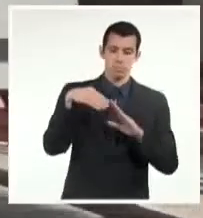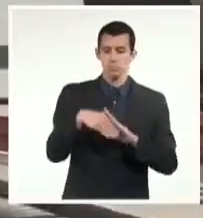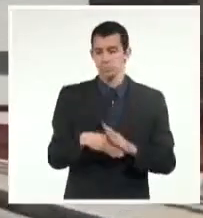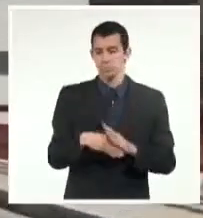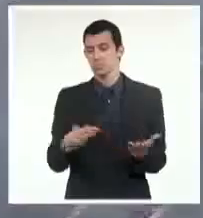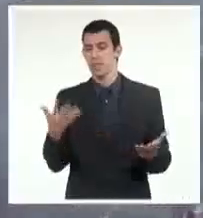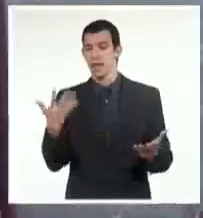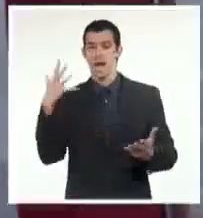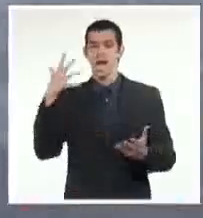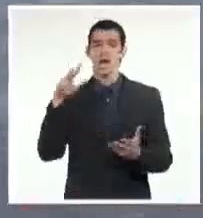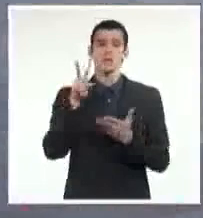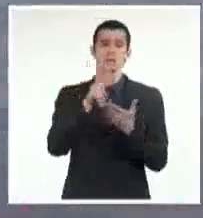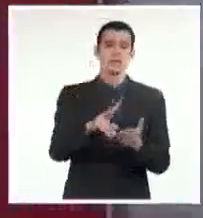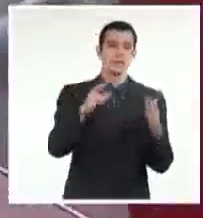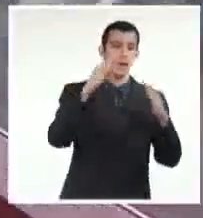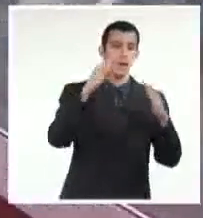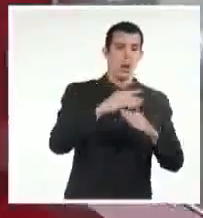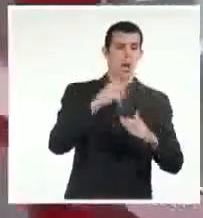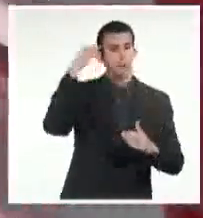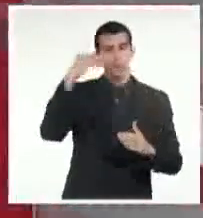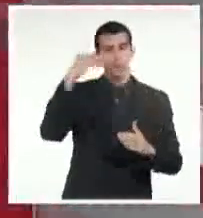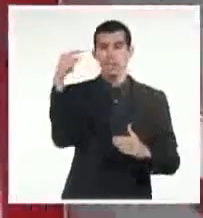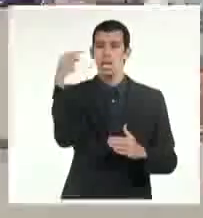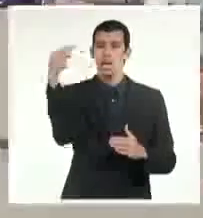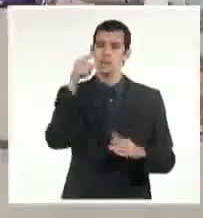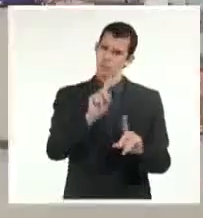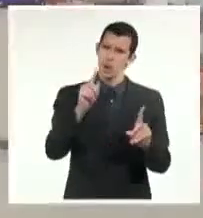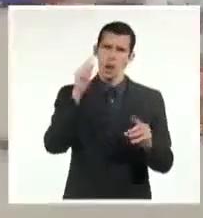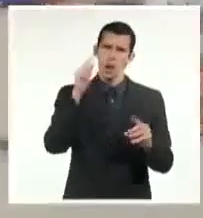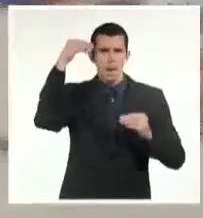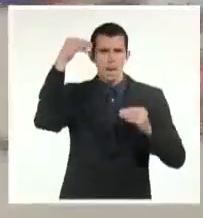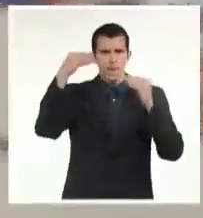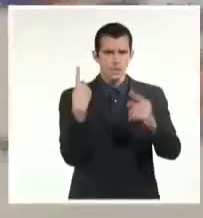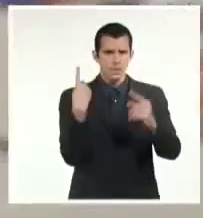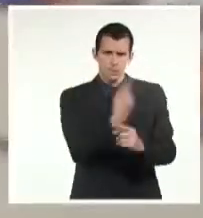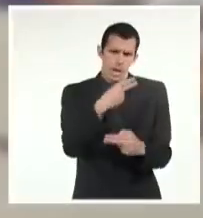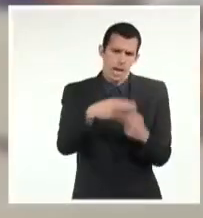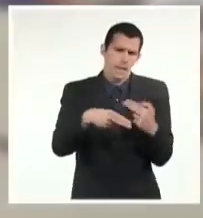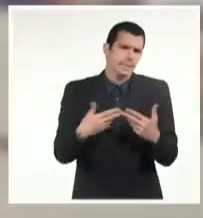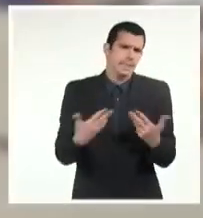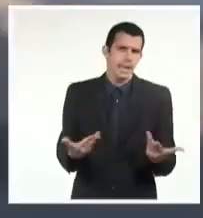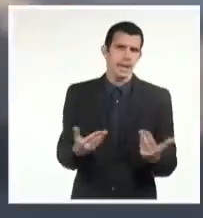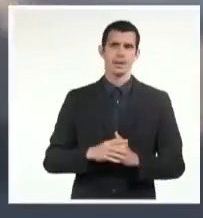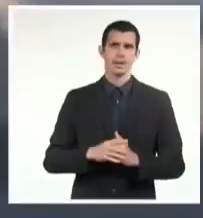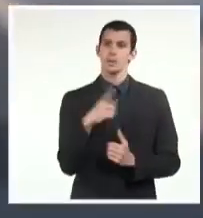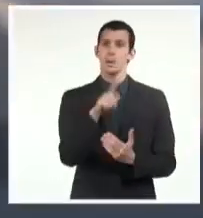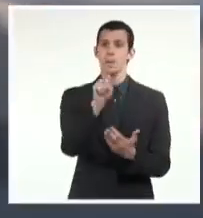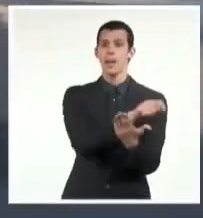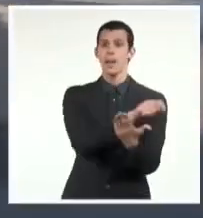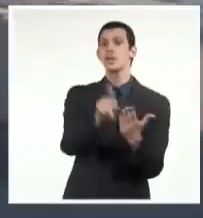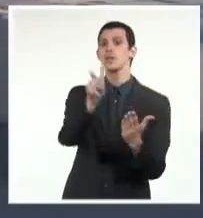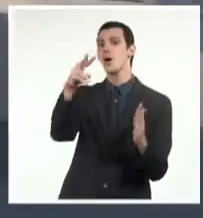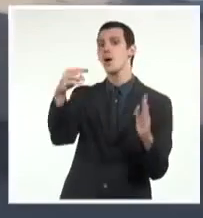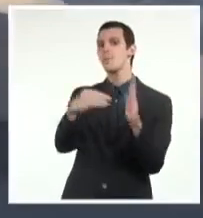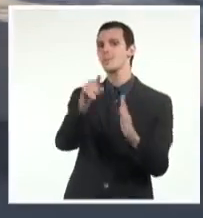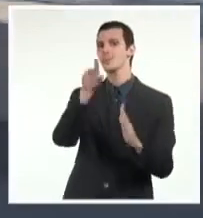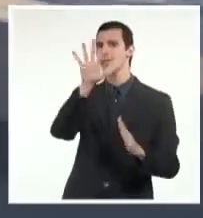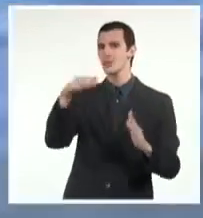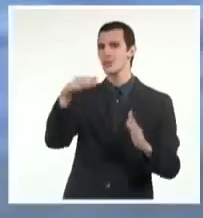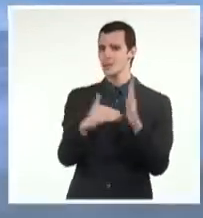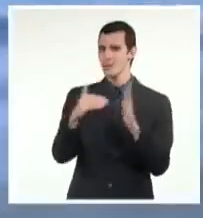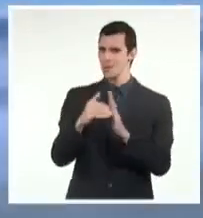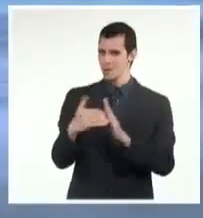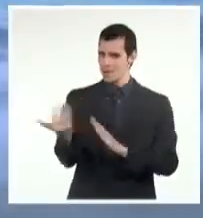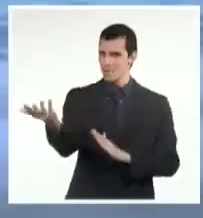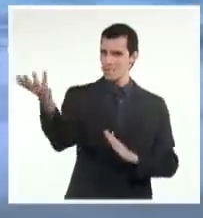año 2022, Cuba se fijó la ambiciosa meta de recibir a 2.5 millones de visitantes internacionales, cifra que por diversos factores